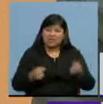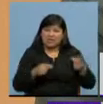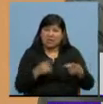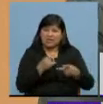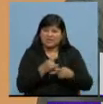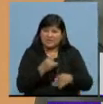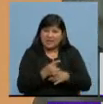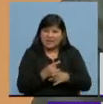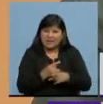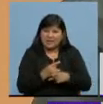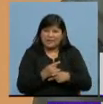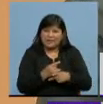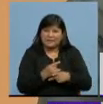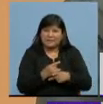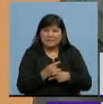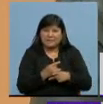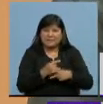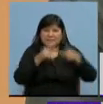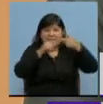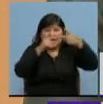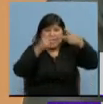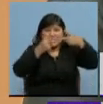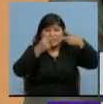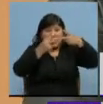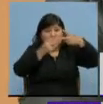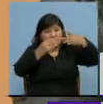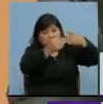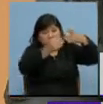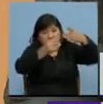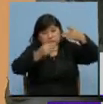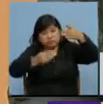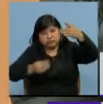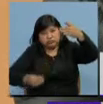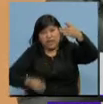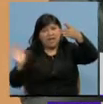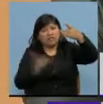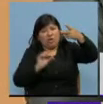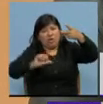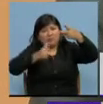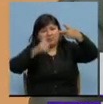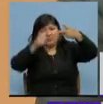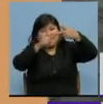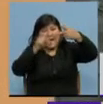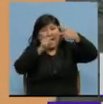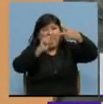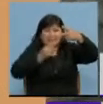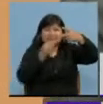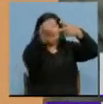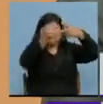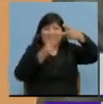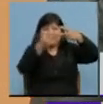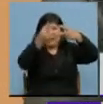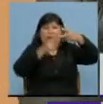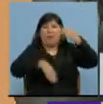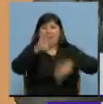solo uno le ganó, después le ganó a todos. Claro. Yo lo veo más meritorio, la verdad que no lo veo por ese lado que el segundo es el